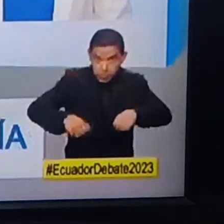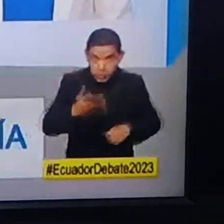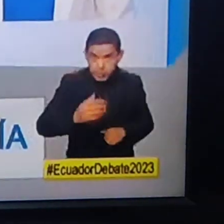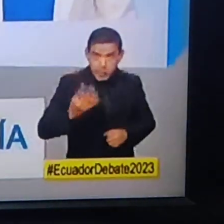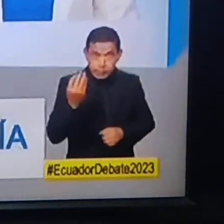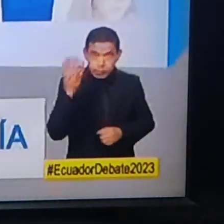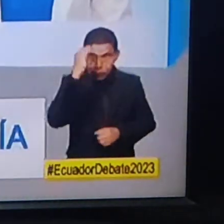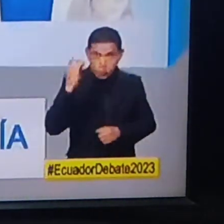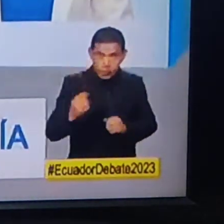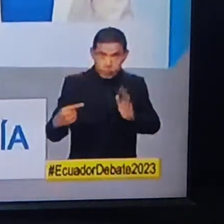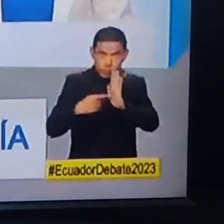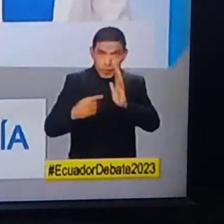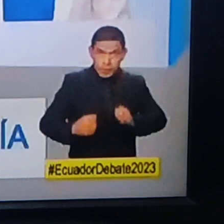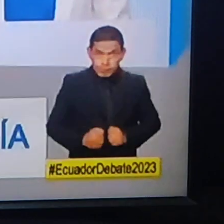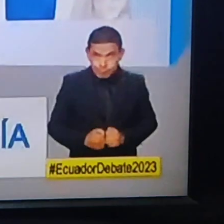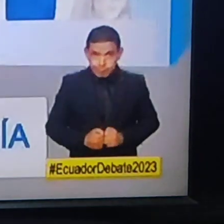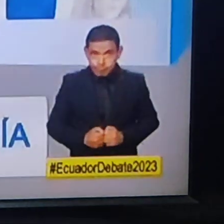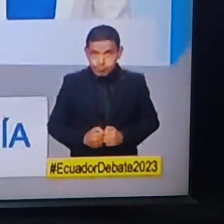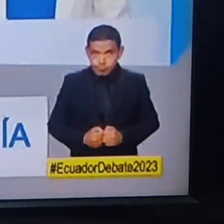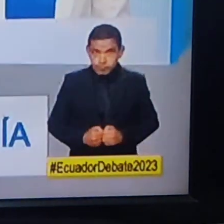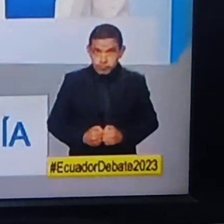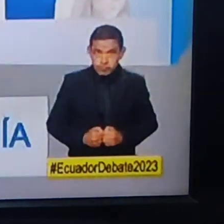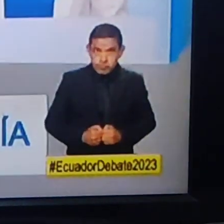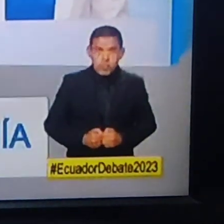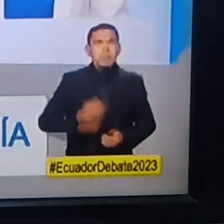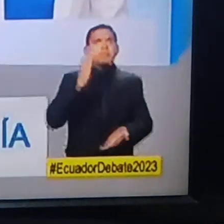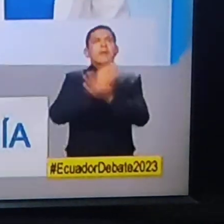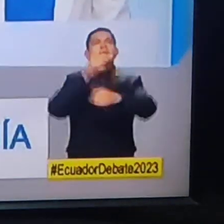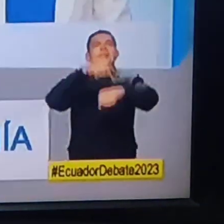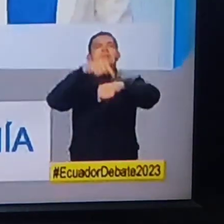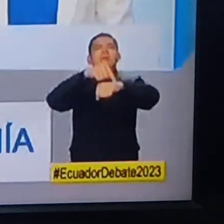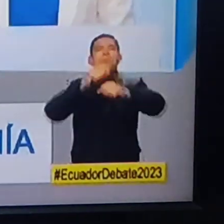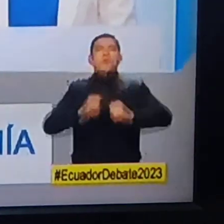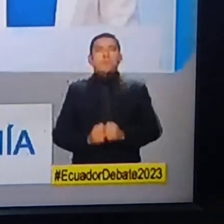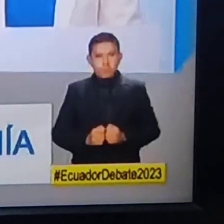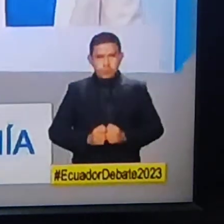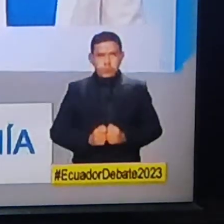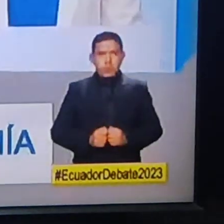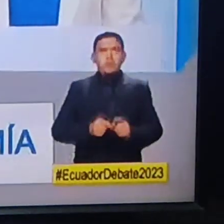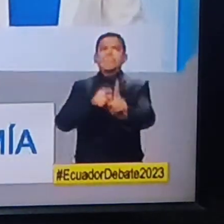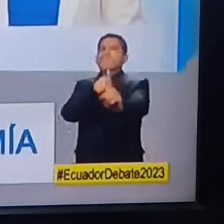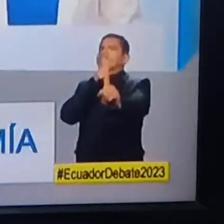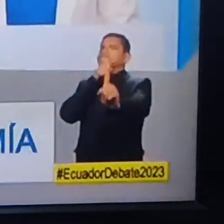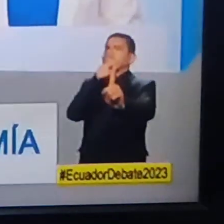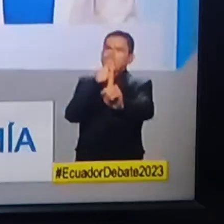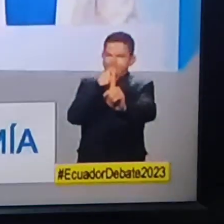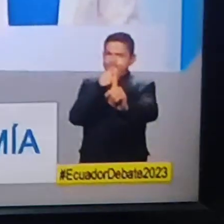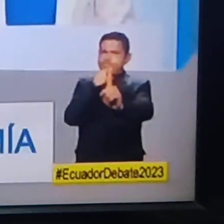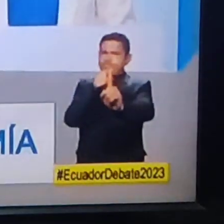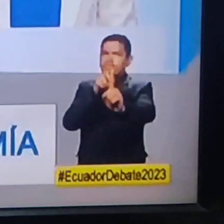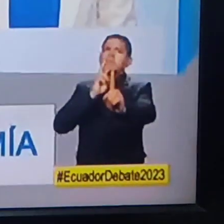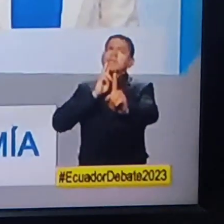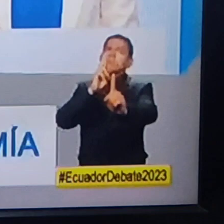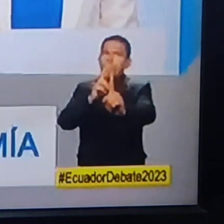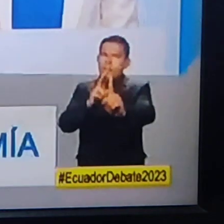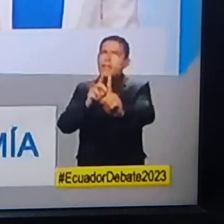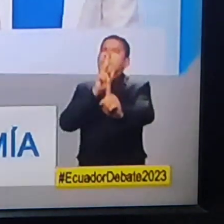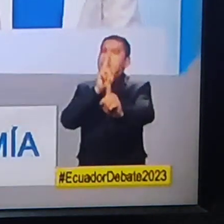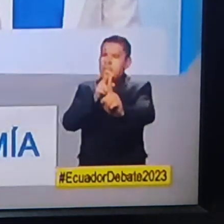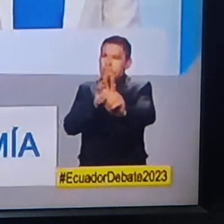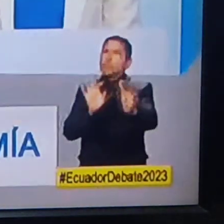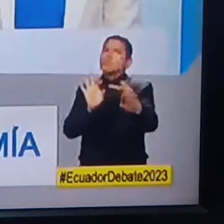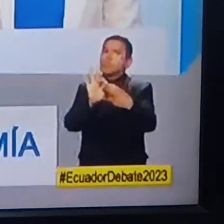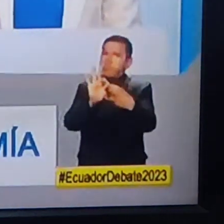Candidato Noboa, voy a parar un momento el cronómetro. Ciñámonos a la respuesta dada por la candidata